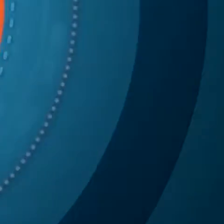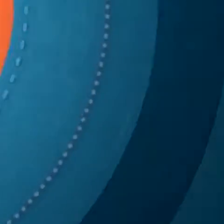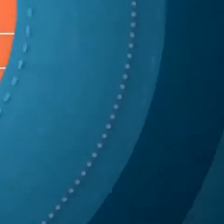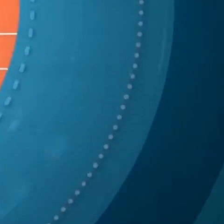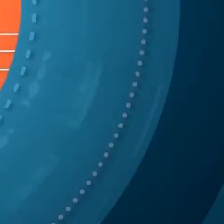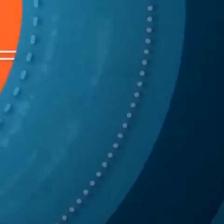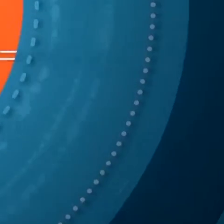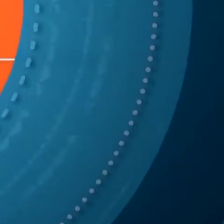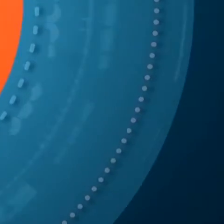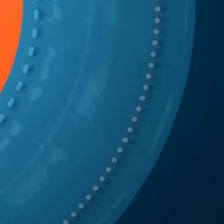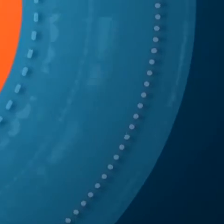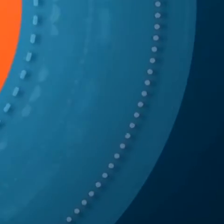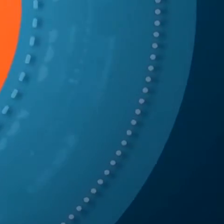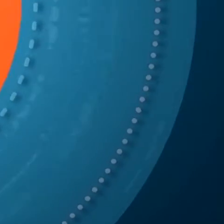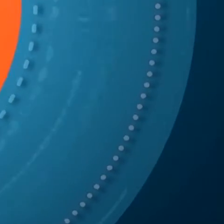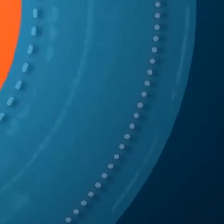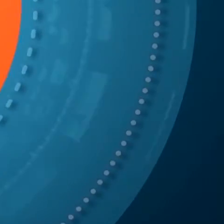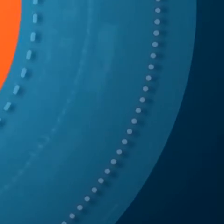Chau